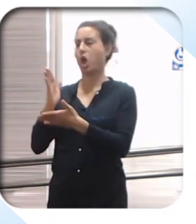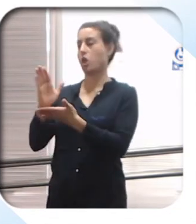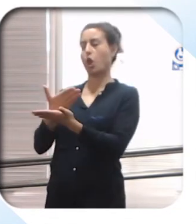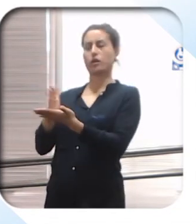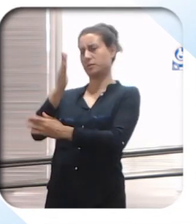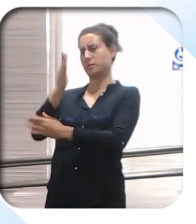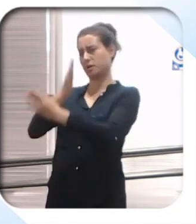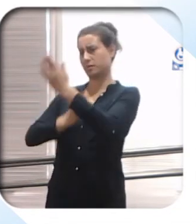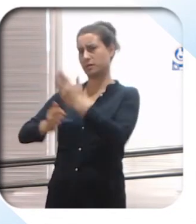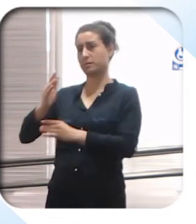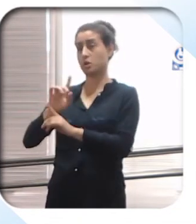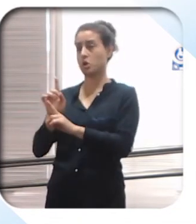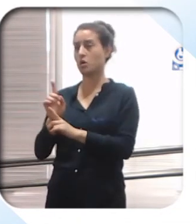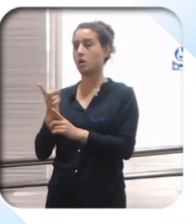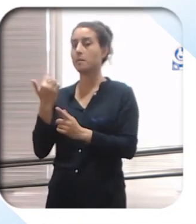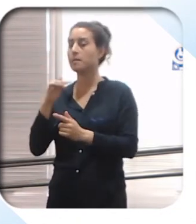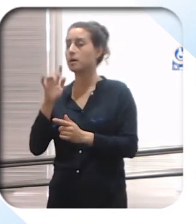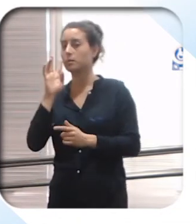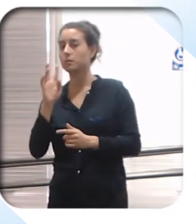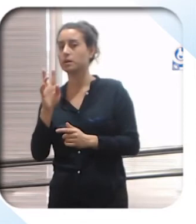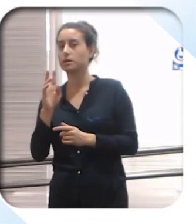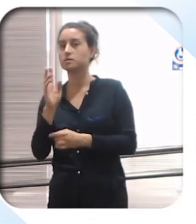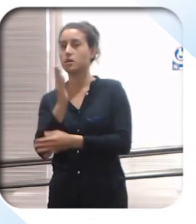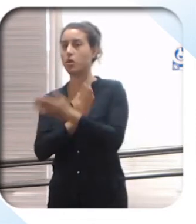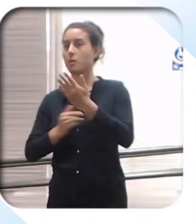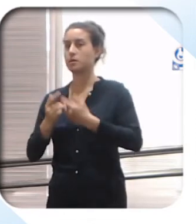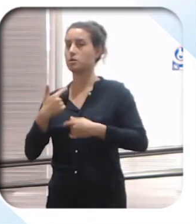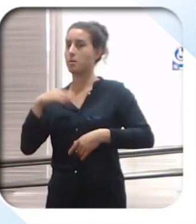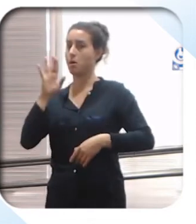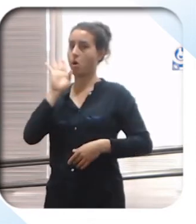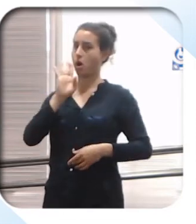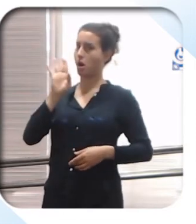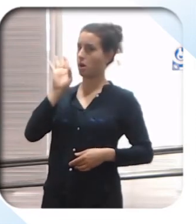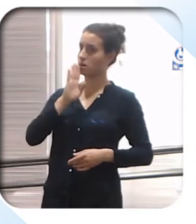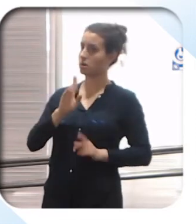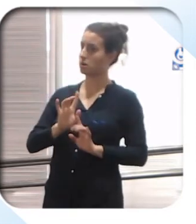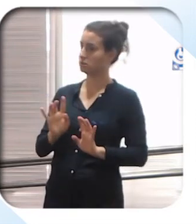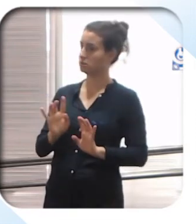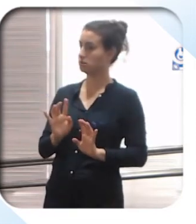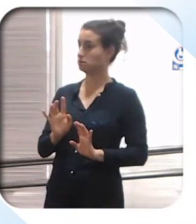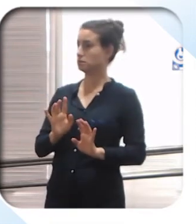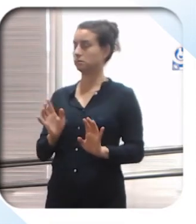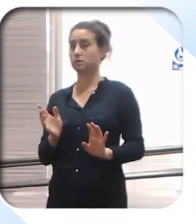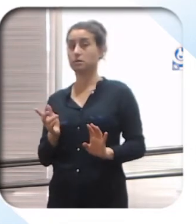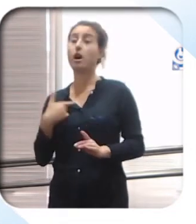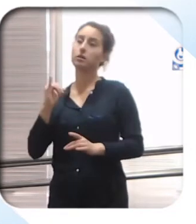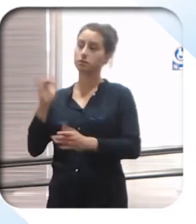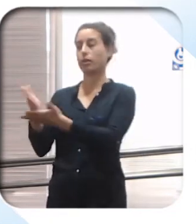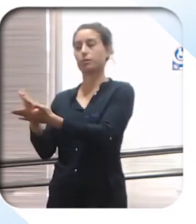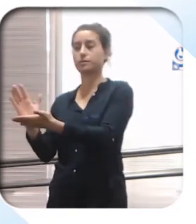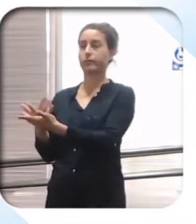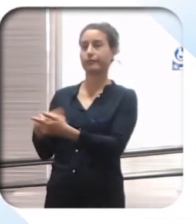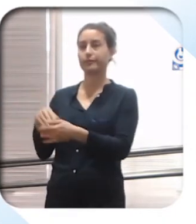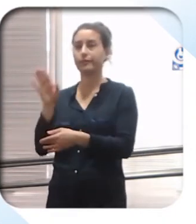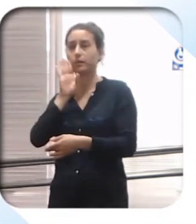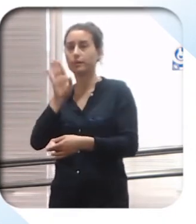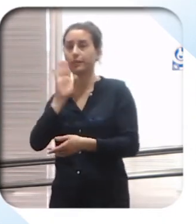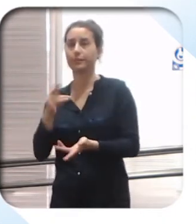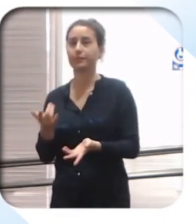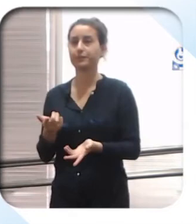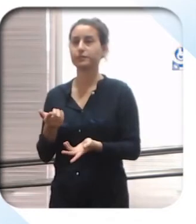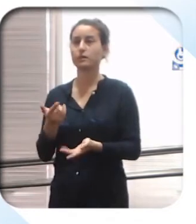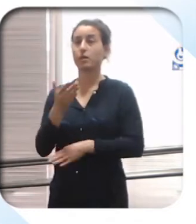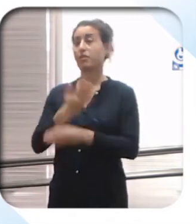¿verdad? Pero mira si el discapacitado me sale homosexual. Ah, entonces porque sí discrimino al homosexual. Claro, porque evolucioné en